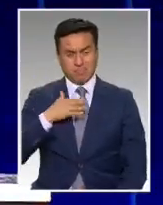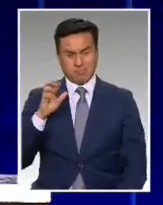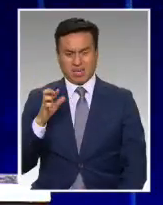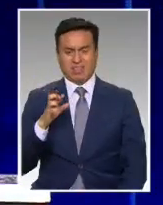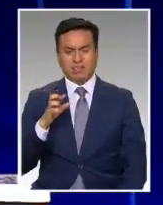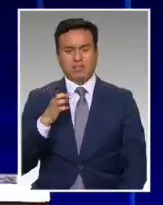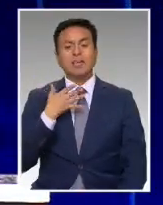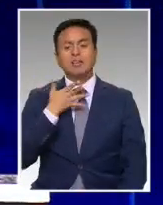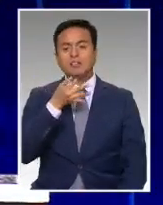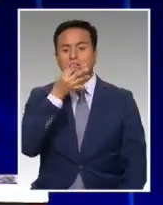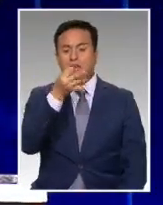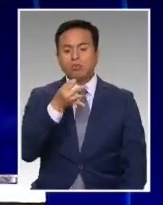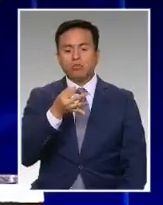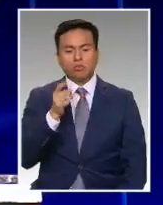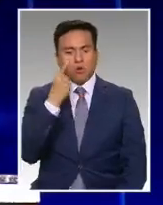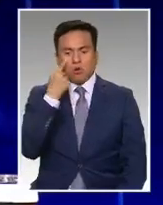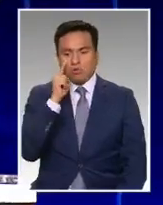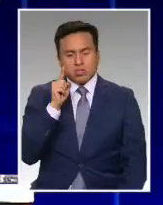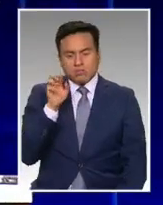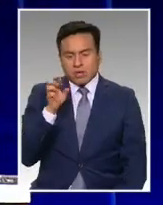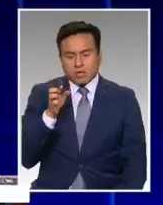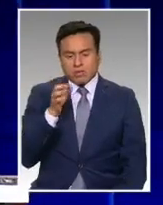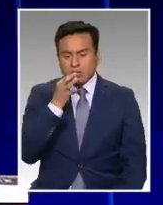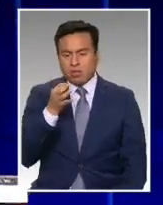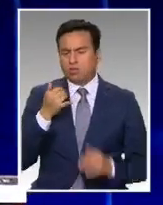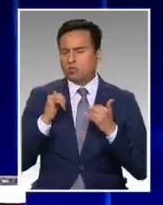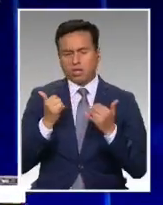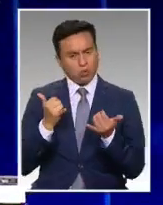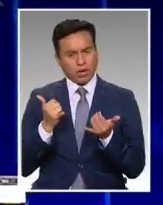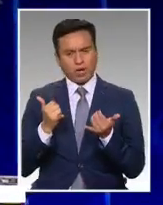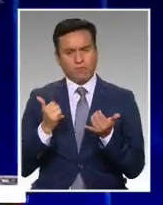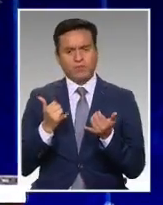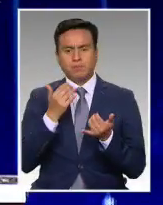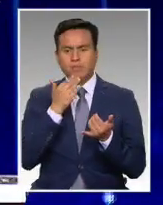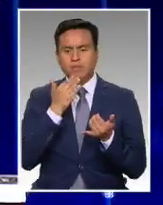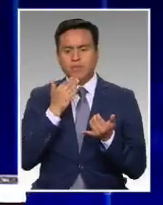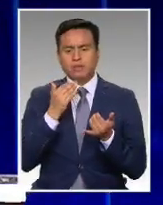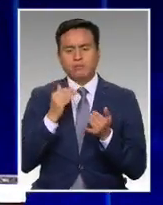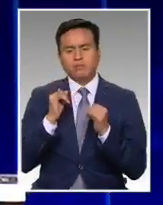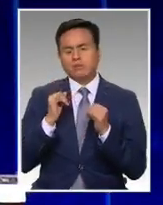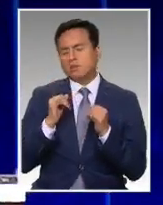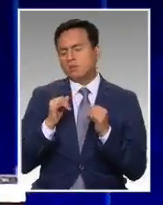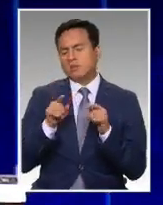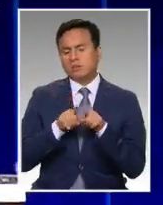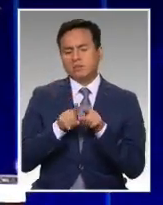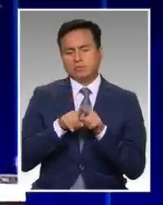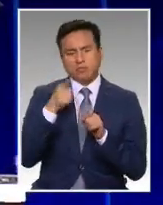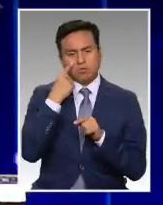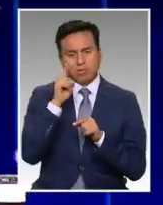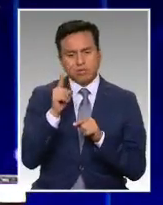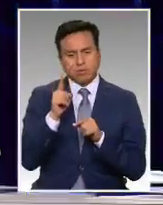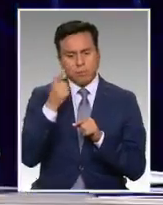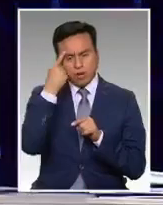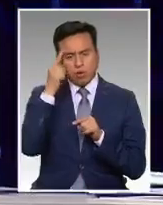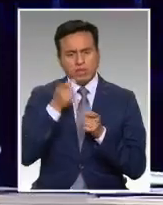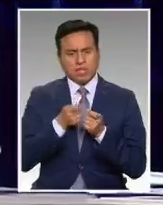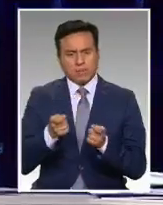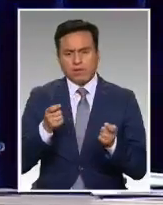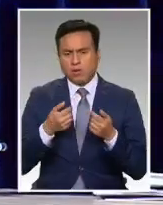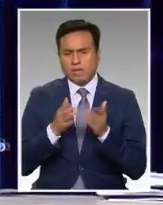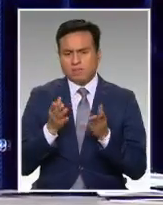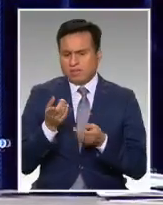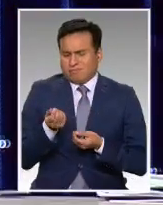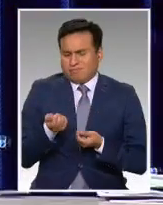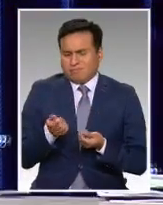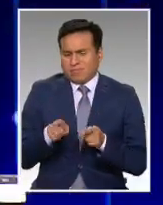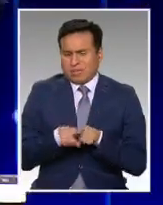quien quiero decirle algo no lo conocí con eso no se juega también soy huérfano de padre y me dolió no conocerlo no se hace campaña cualquier precio